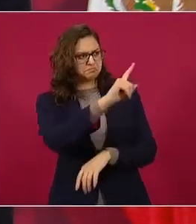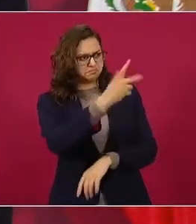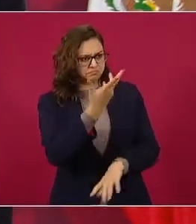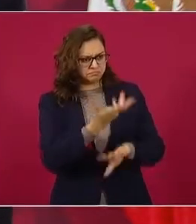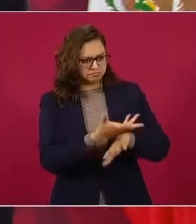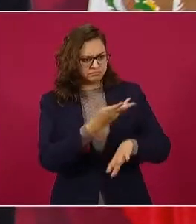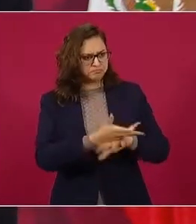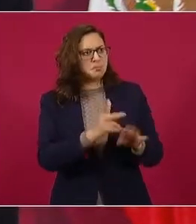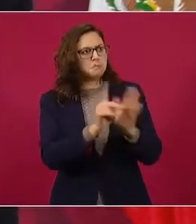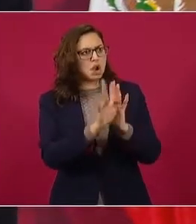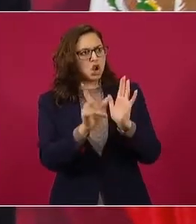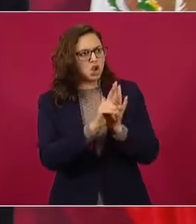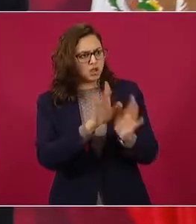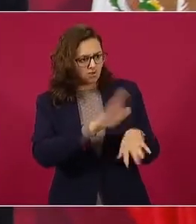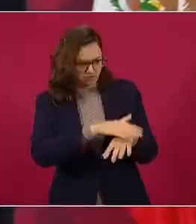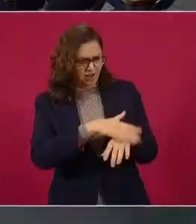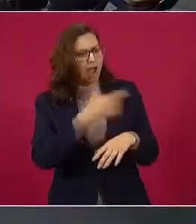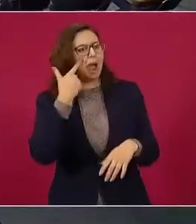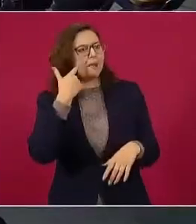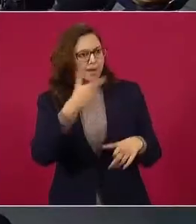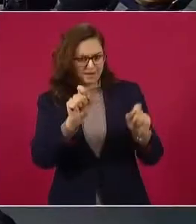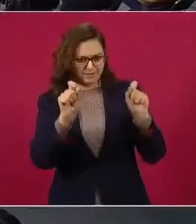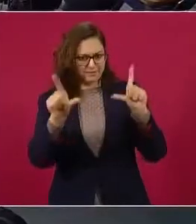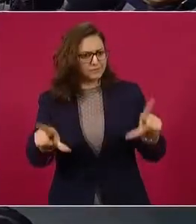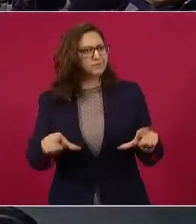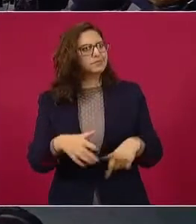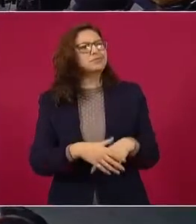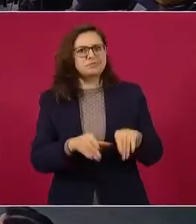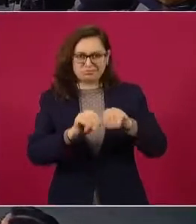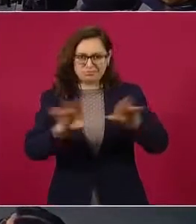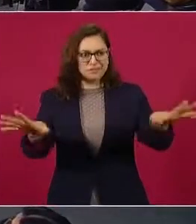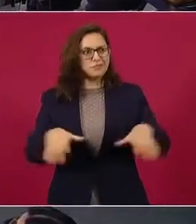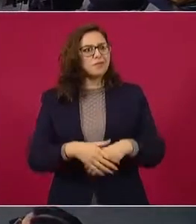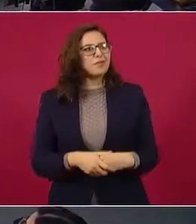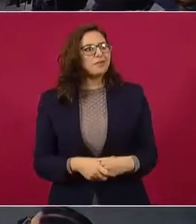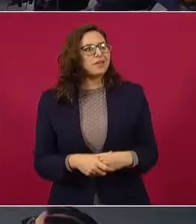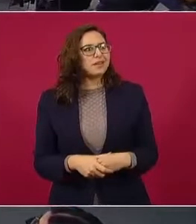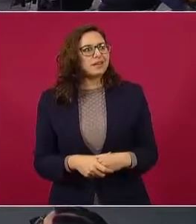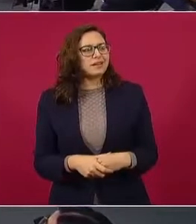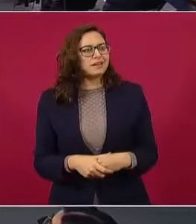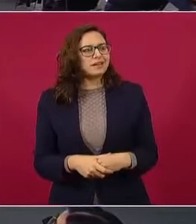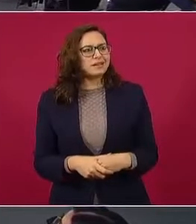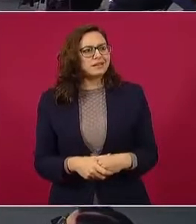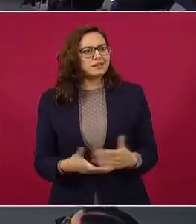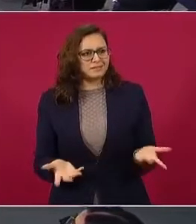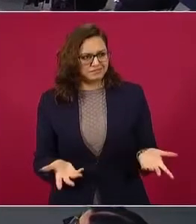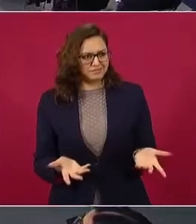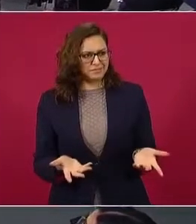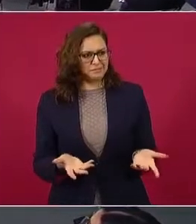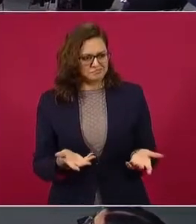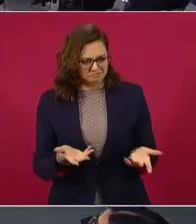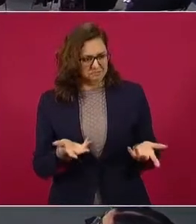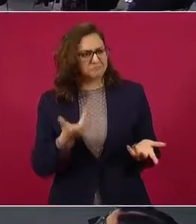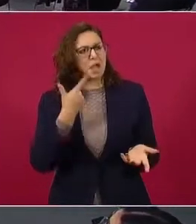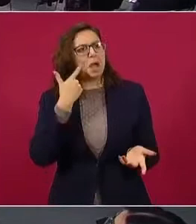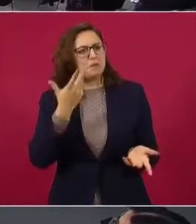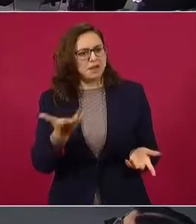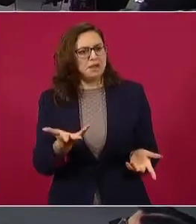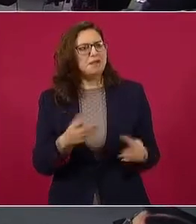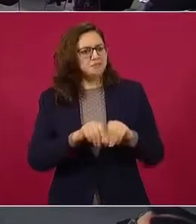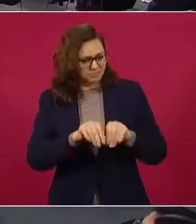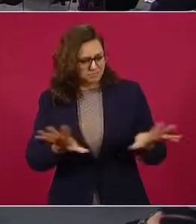plana, que la pongan en el New York Times, en el Wall Street Journal.